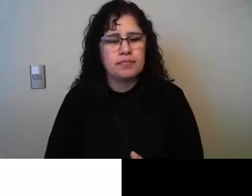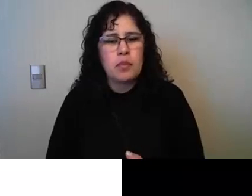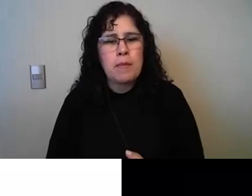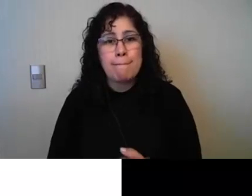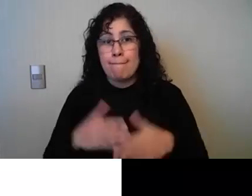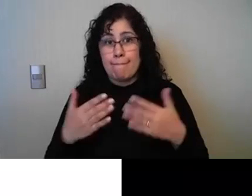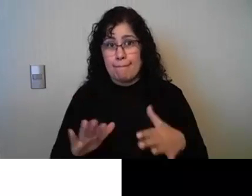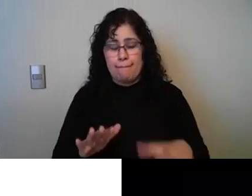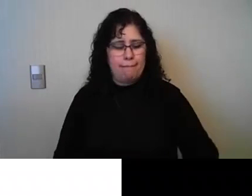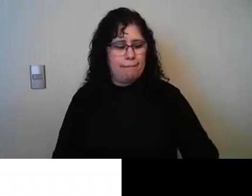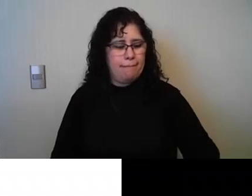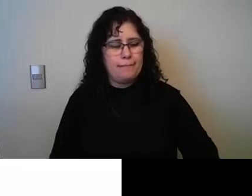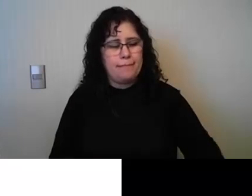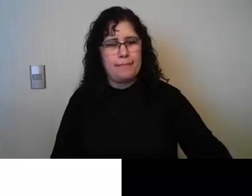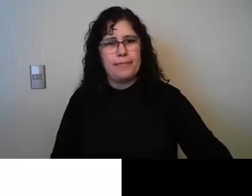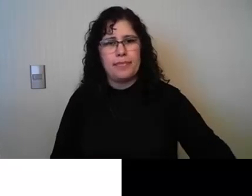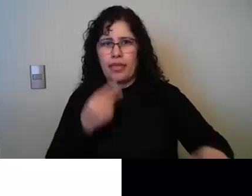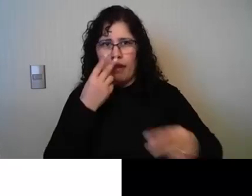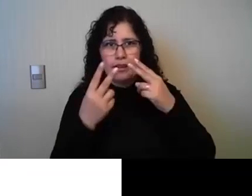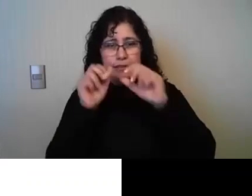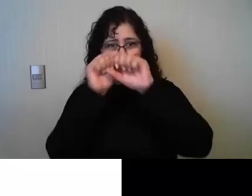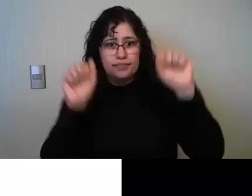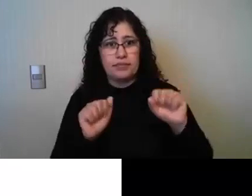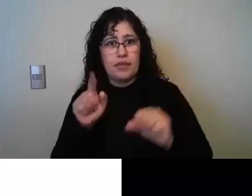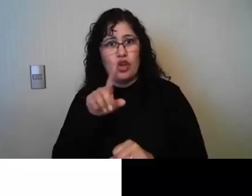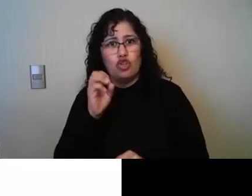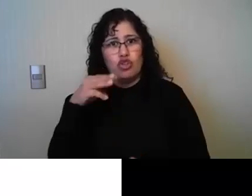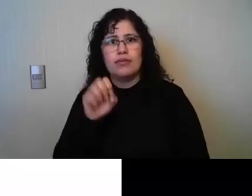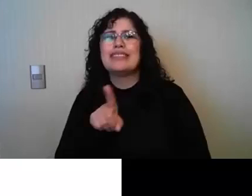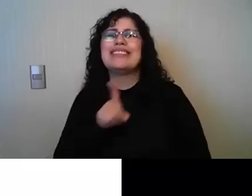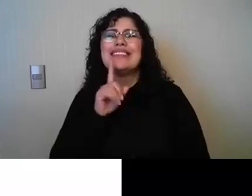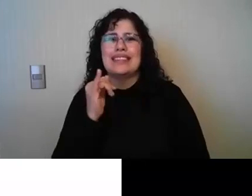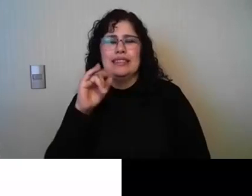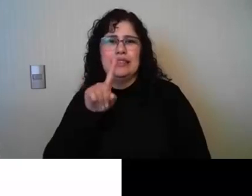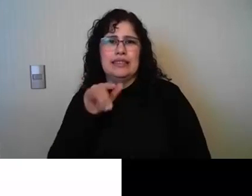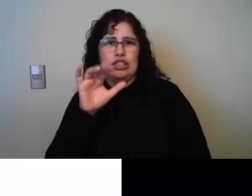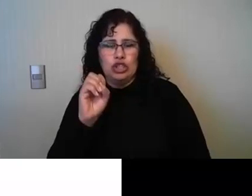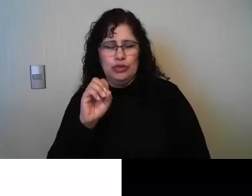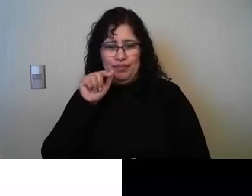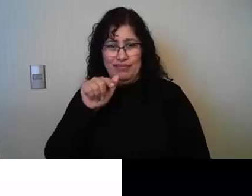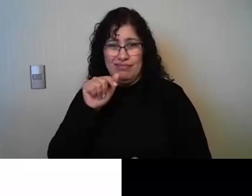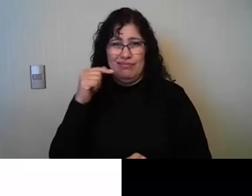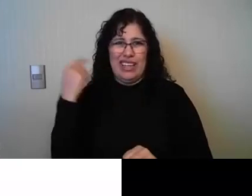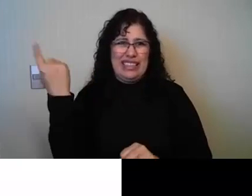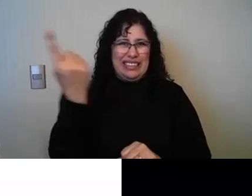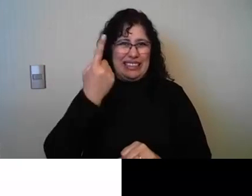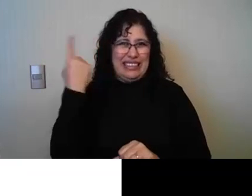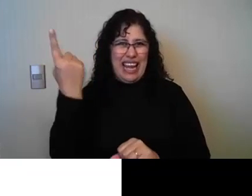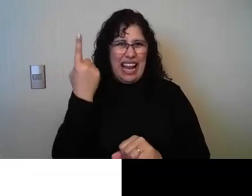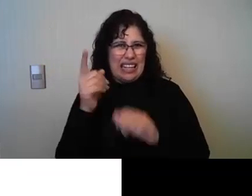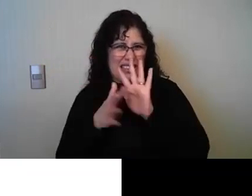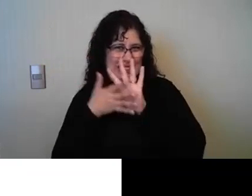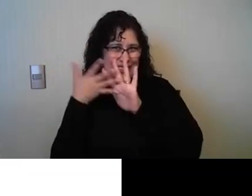Entonces, vamos a ver el sistema somestésico asociado a la sensibilidad general. En